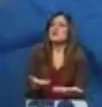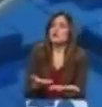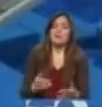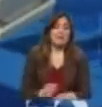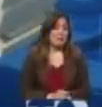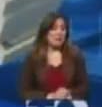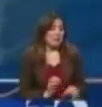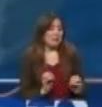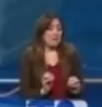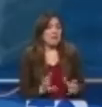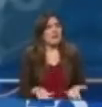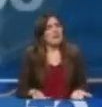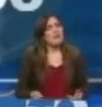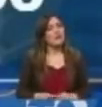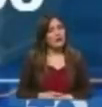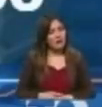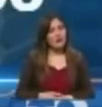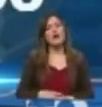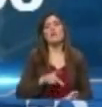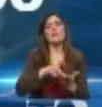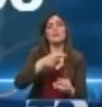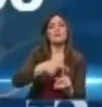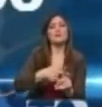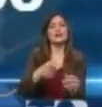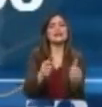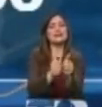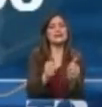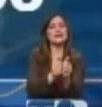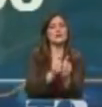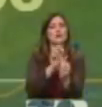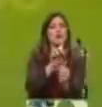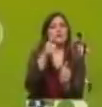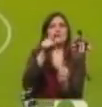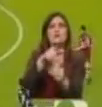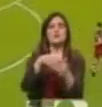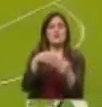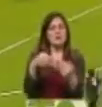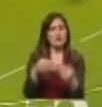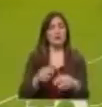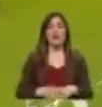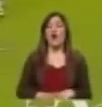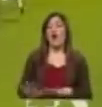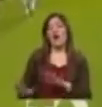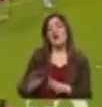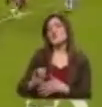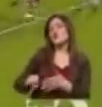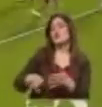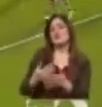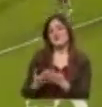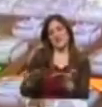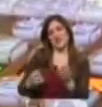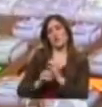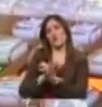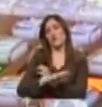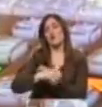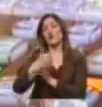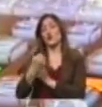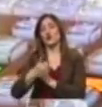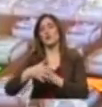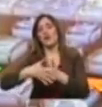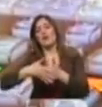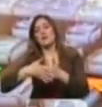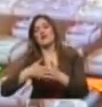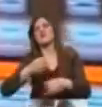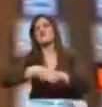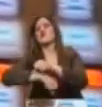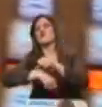justificaciones. También el alquiler de móviles que se incrementó en un millón de dólares, justificando un supuesto pedido de transmisión de partidos